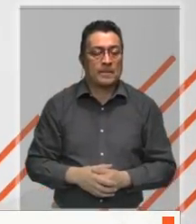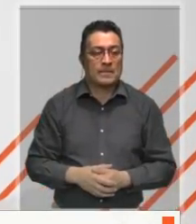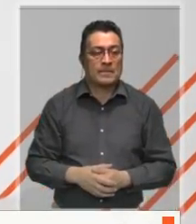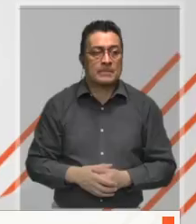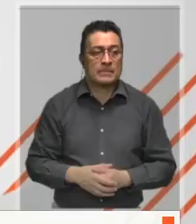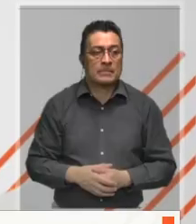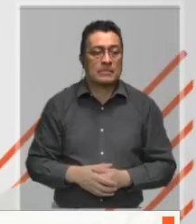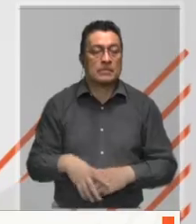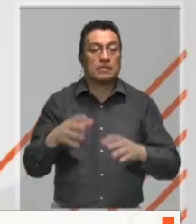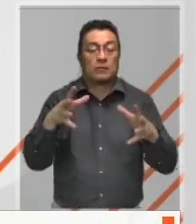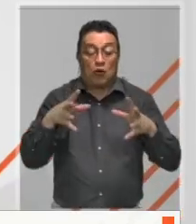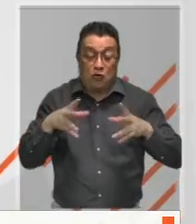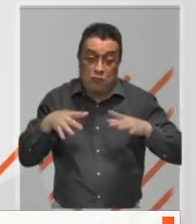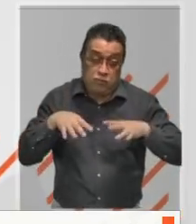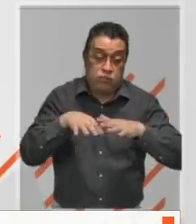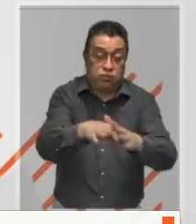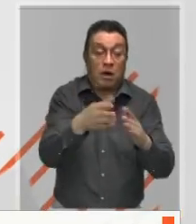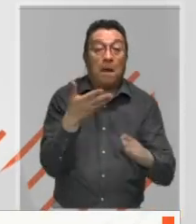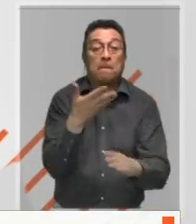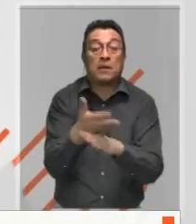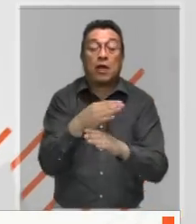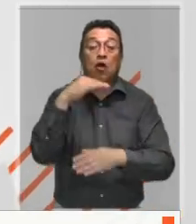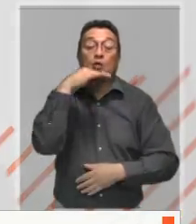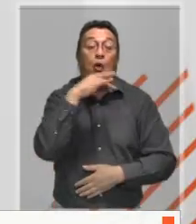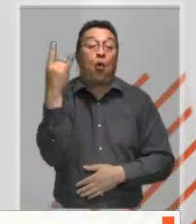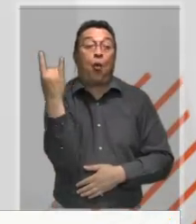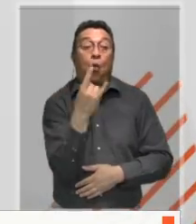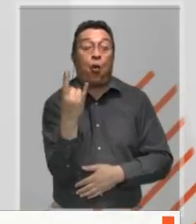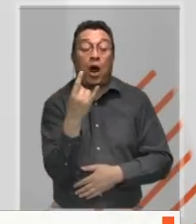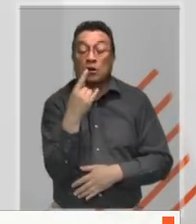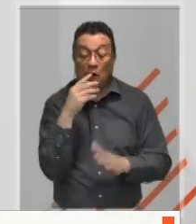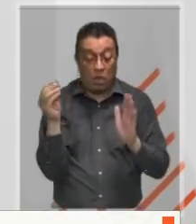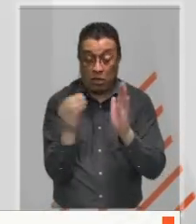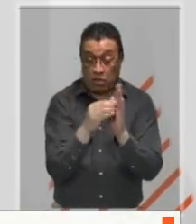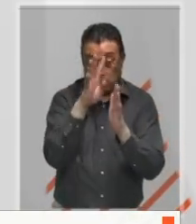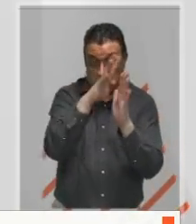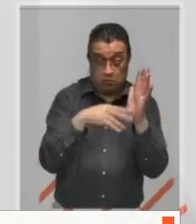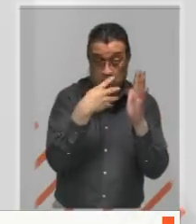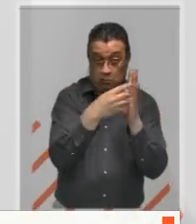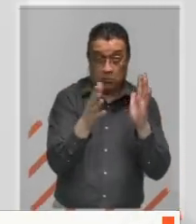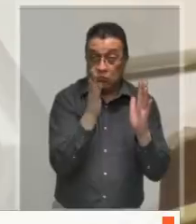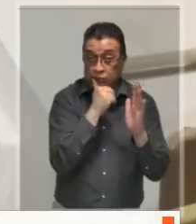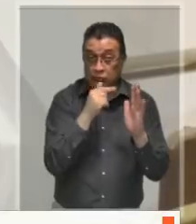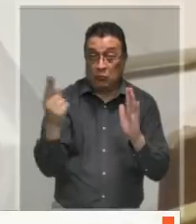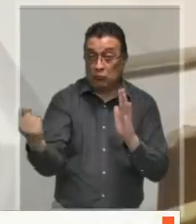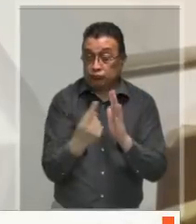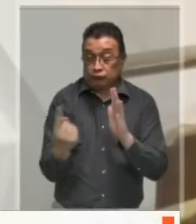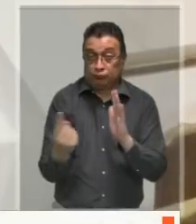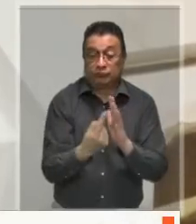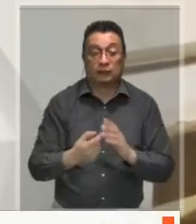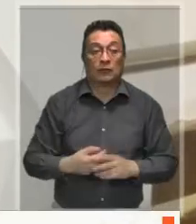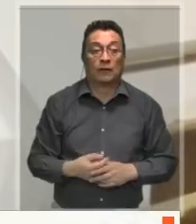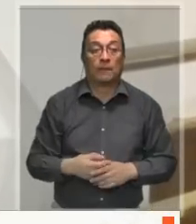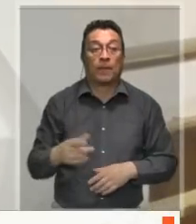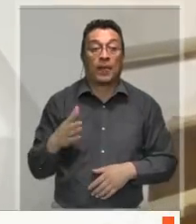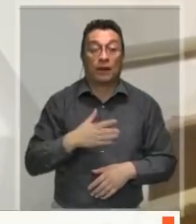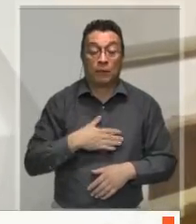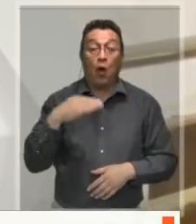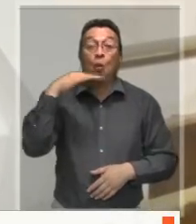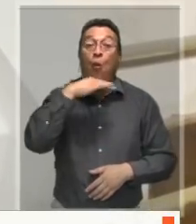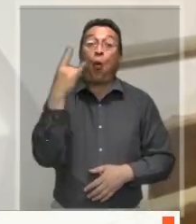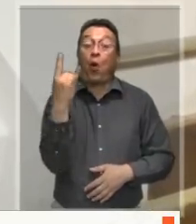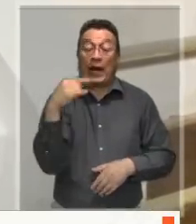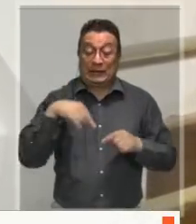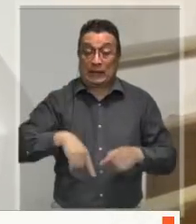La arremetida de turbas que exigen atenciones de urgencia no contempladas en este recinto de salud. Como no somos un servicio de urgencia, las